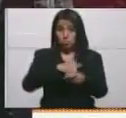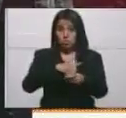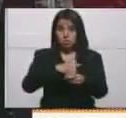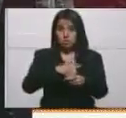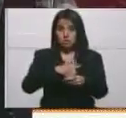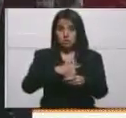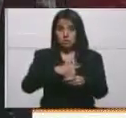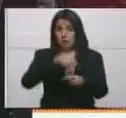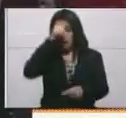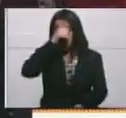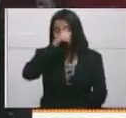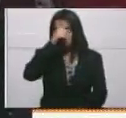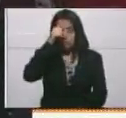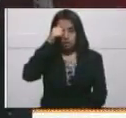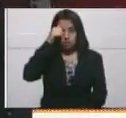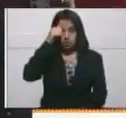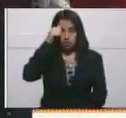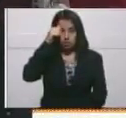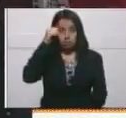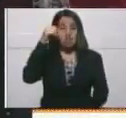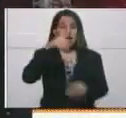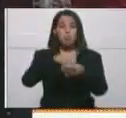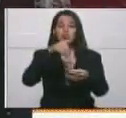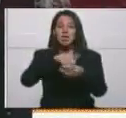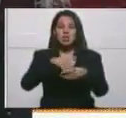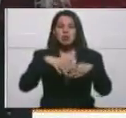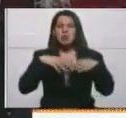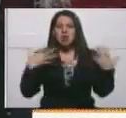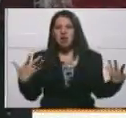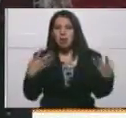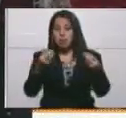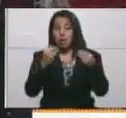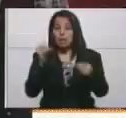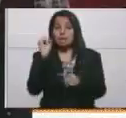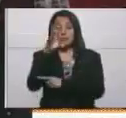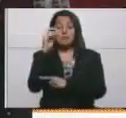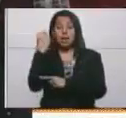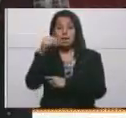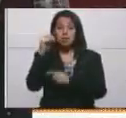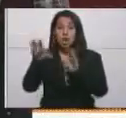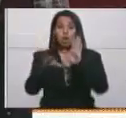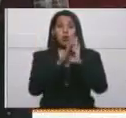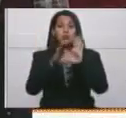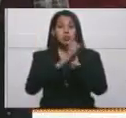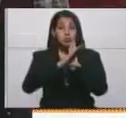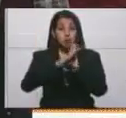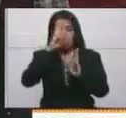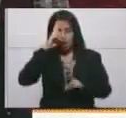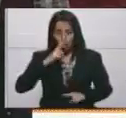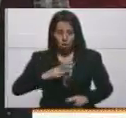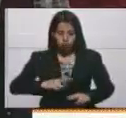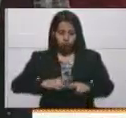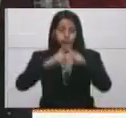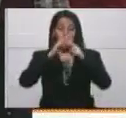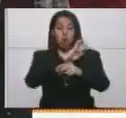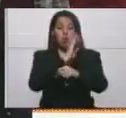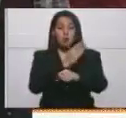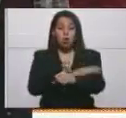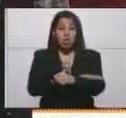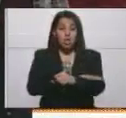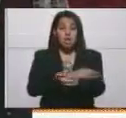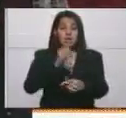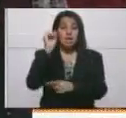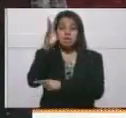todo el que vote el domingo estará votando por la Asamblea Nacional Constituyente, reconociendo el poder de la Asamblea